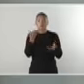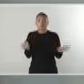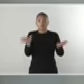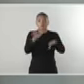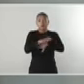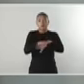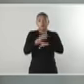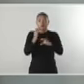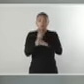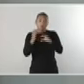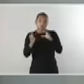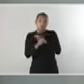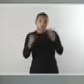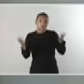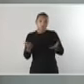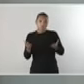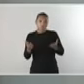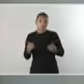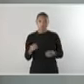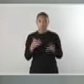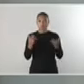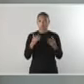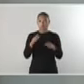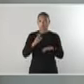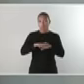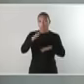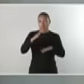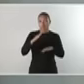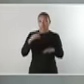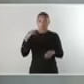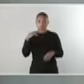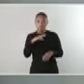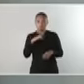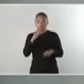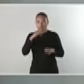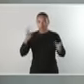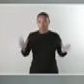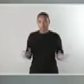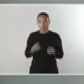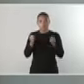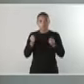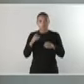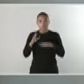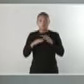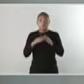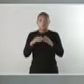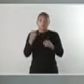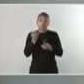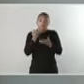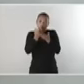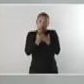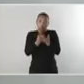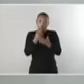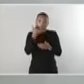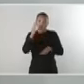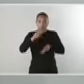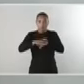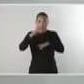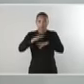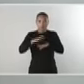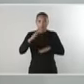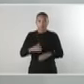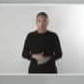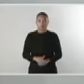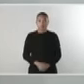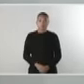manera de hacer las cosas vamos a ser más Audaces Para aprovechar nuestro potencial económico Vamos por más